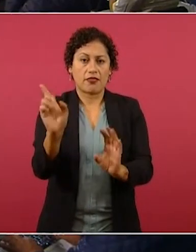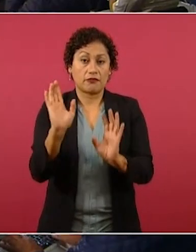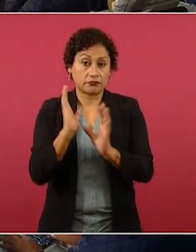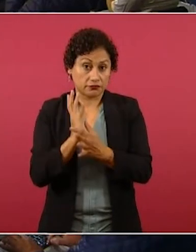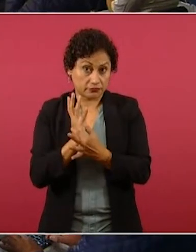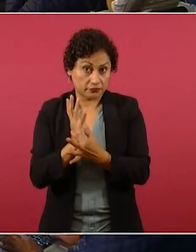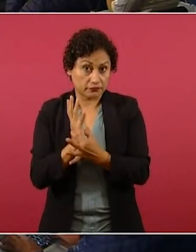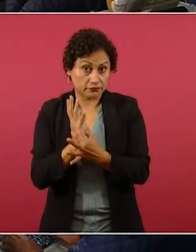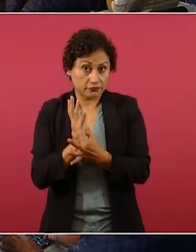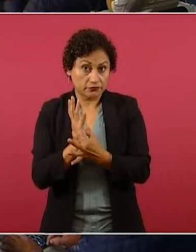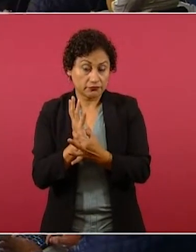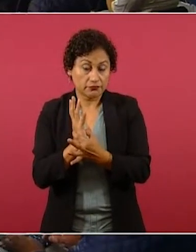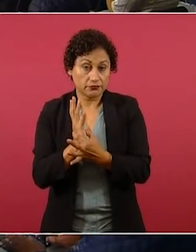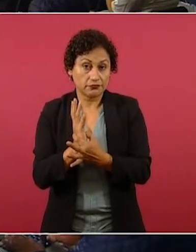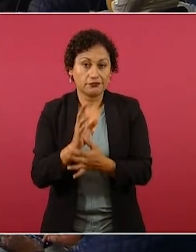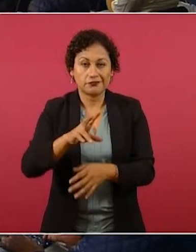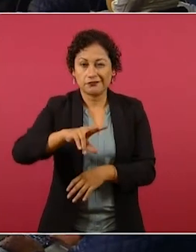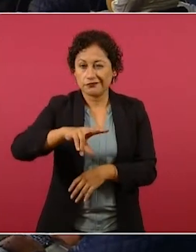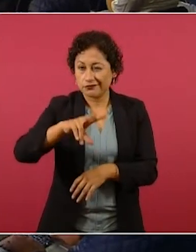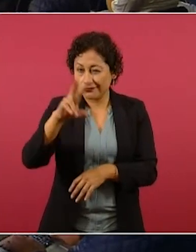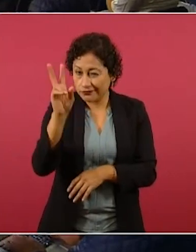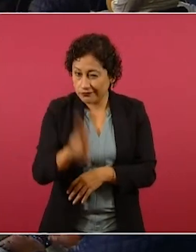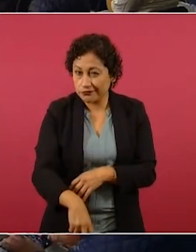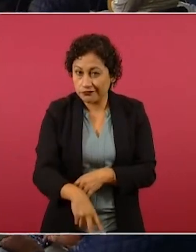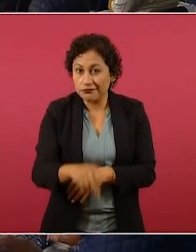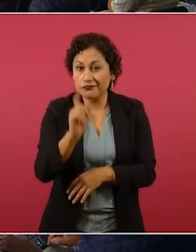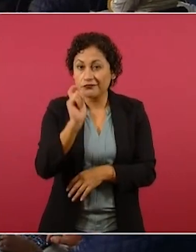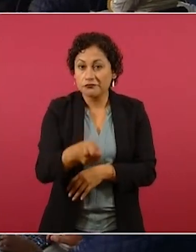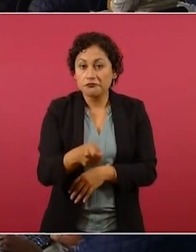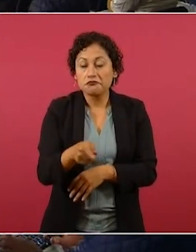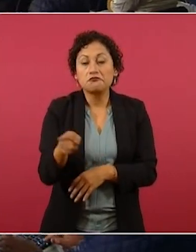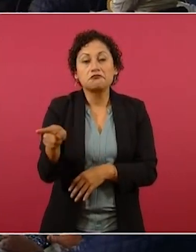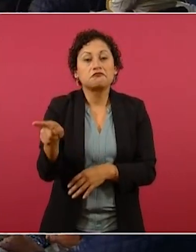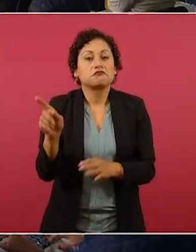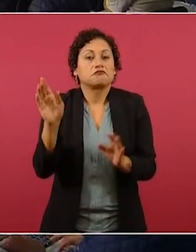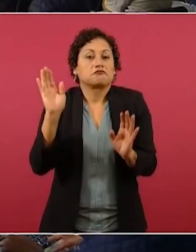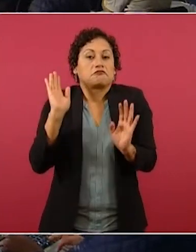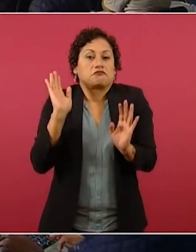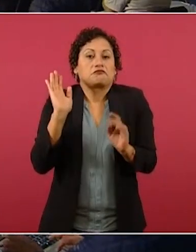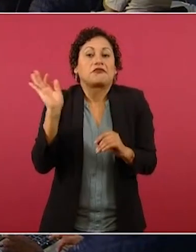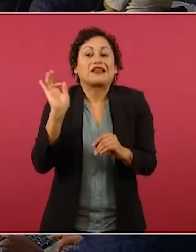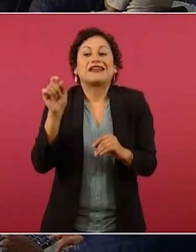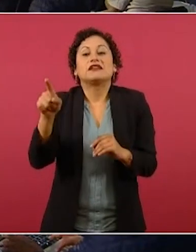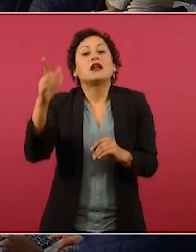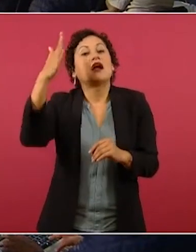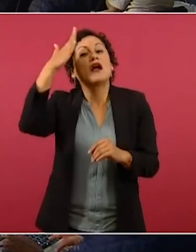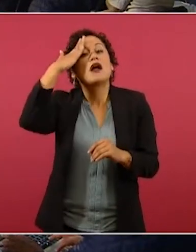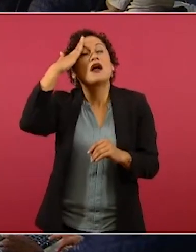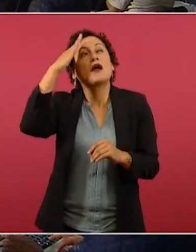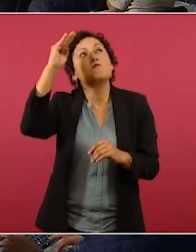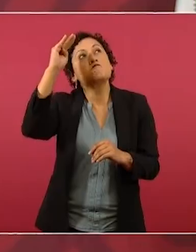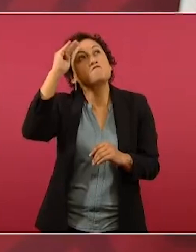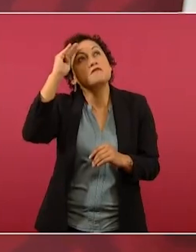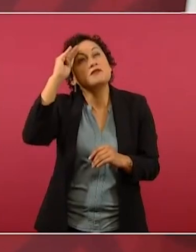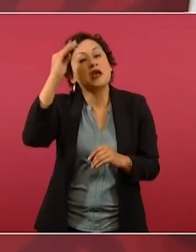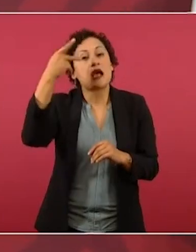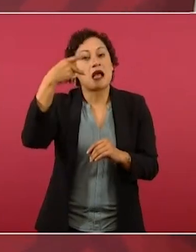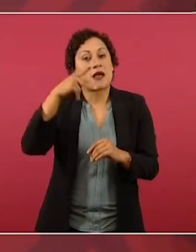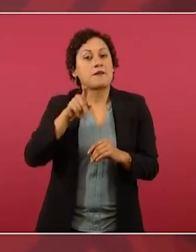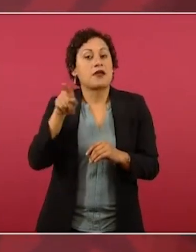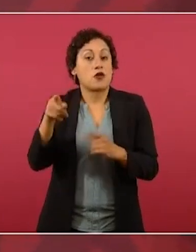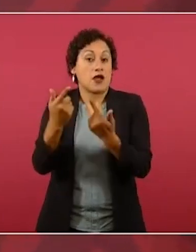Y la verdad es que a lo mejor lo pensaron ellos, no los dirigentes, pero ese partido tiene